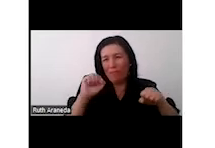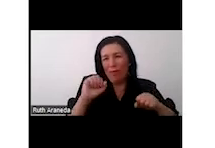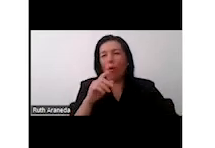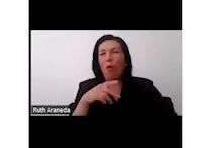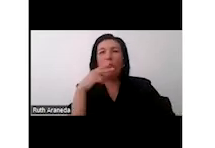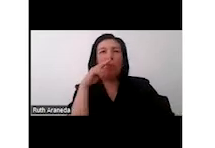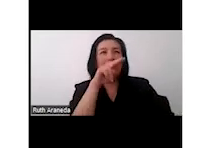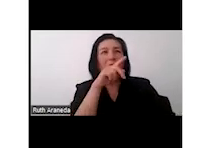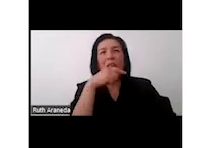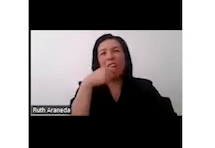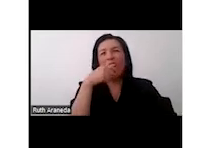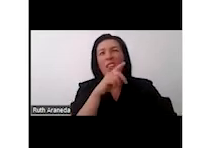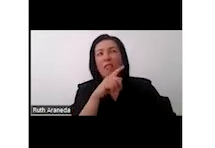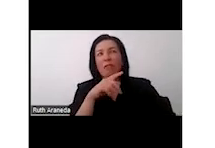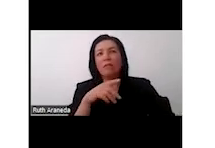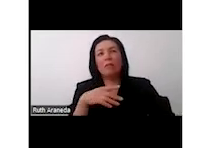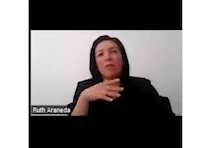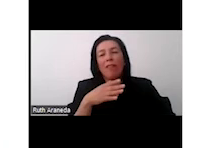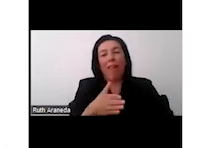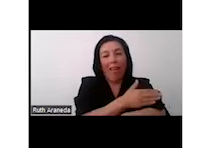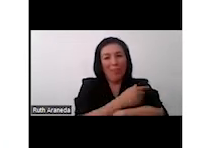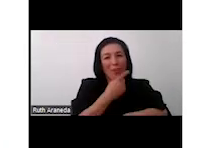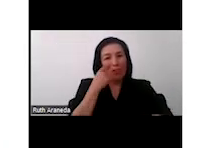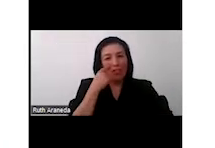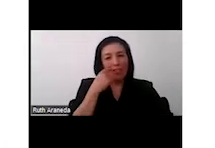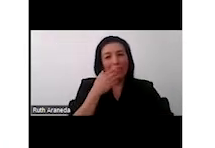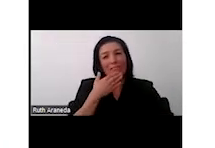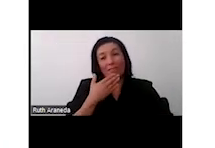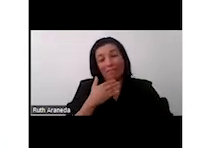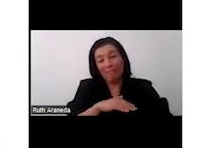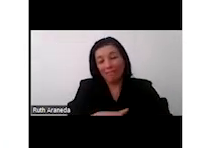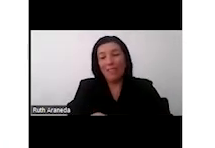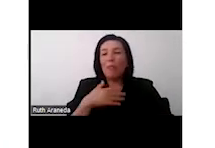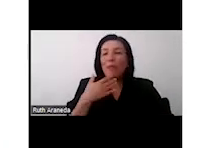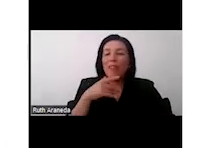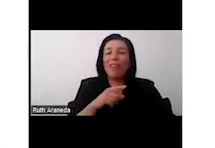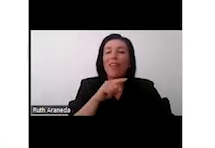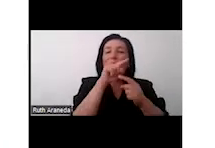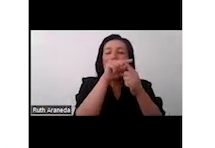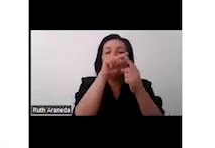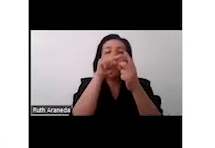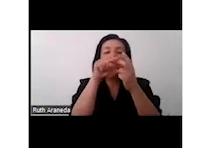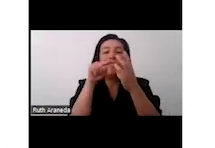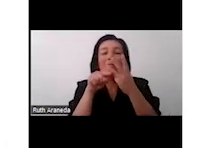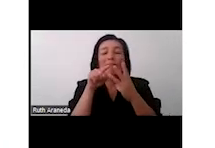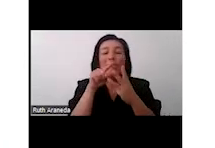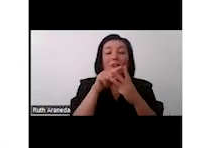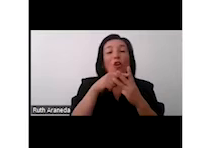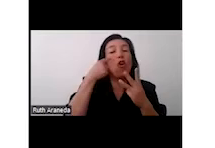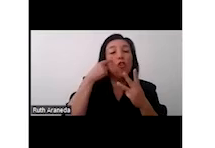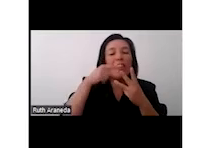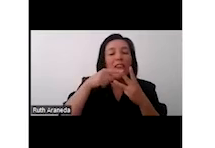no lo conocemos. Entonces, por eso es importante eh, conocer y dar a conocer todo lo que se